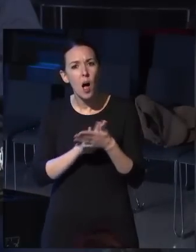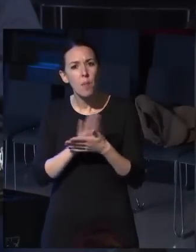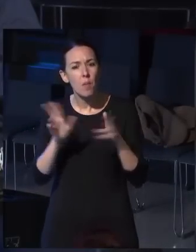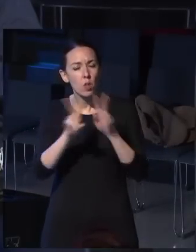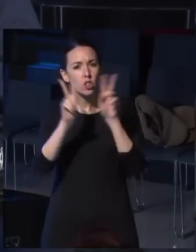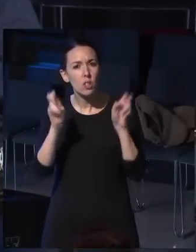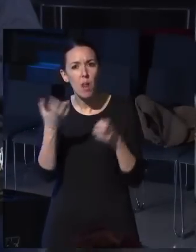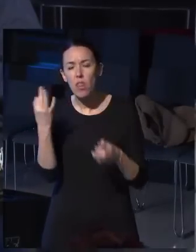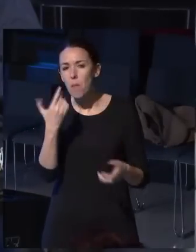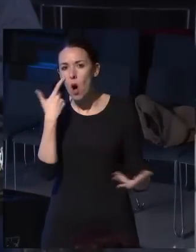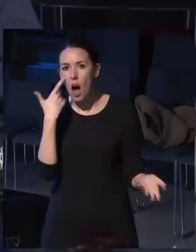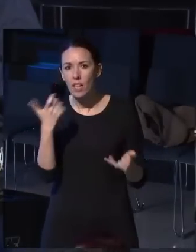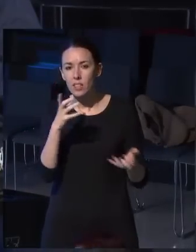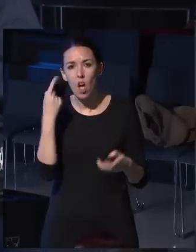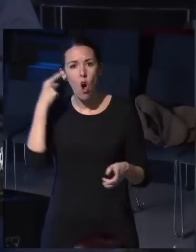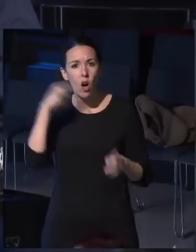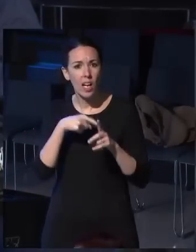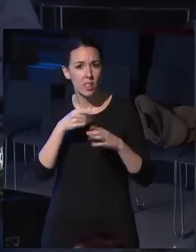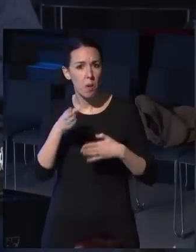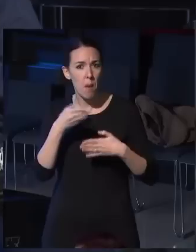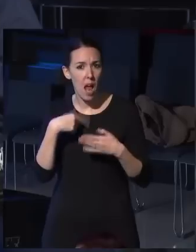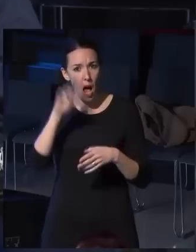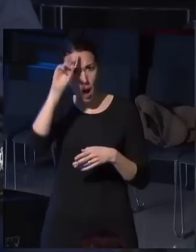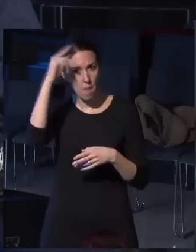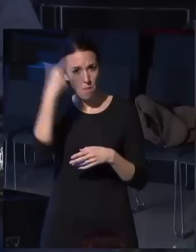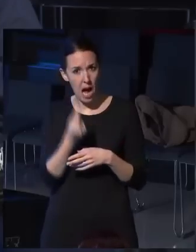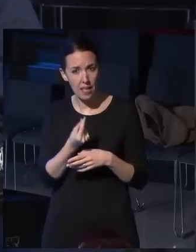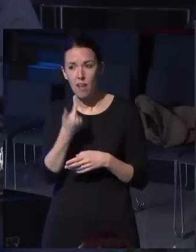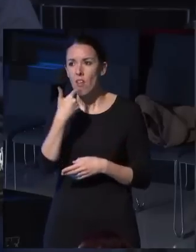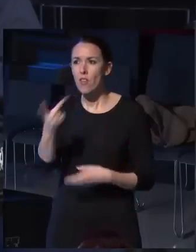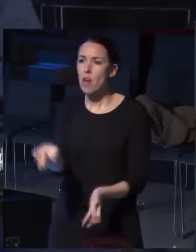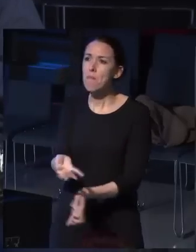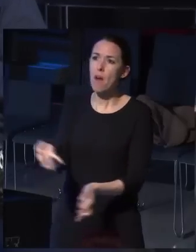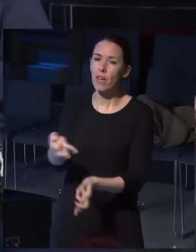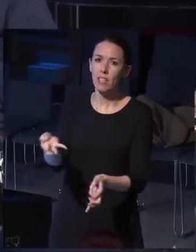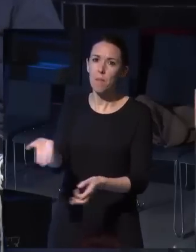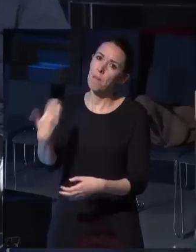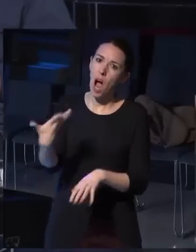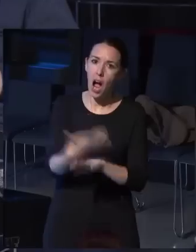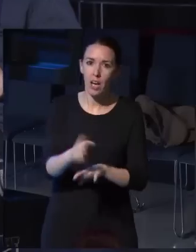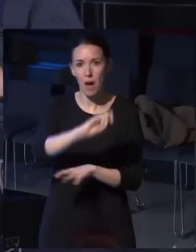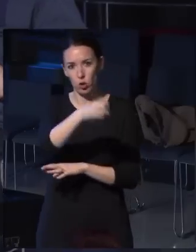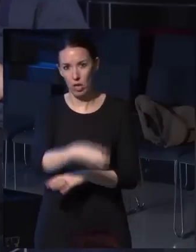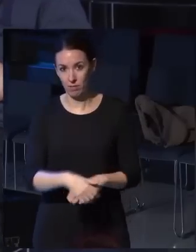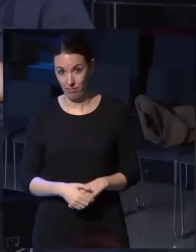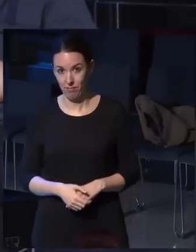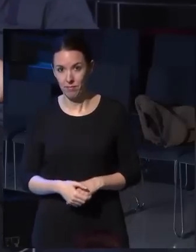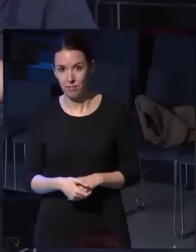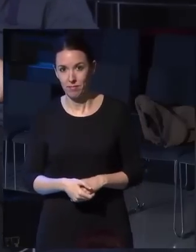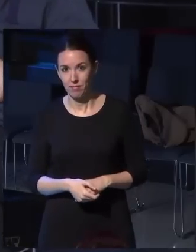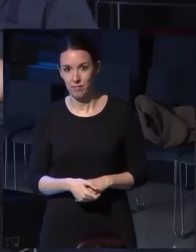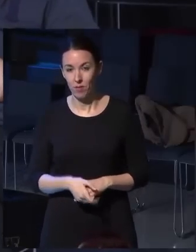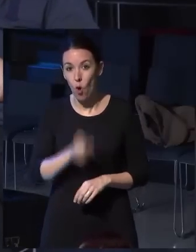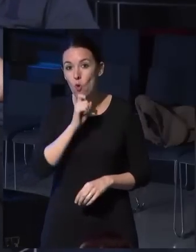había que tener mucho arte para estar delante de Michael Jackson y decirle, ha sido perfecta, Michael, vamos a grabar otra. Bueno, imagino